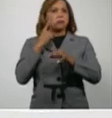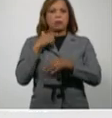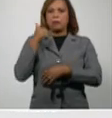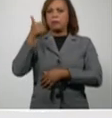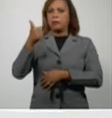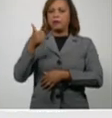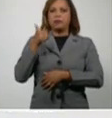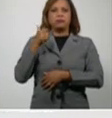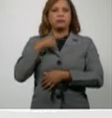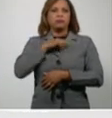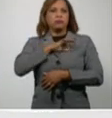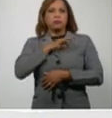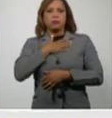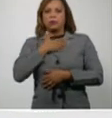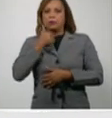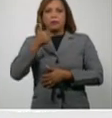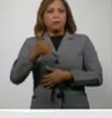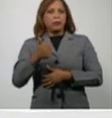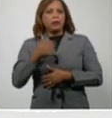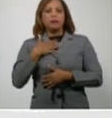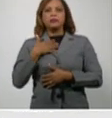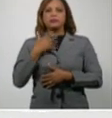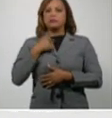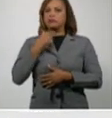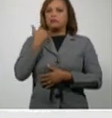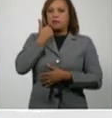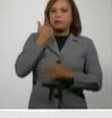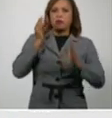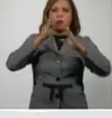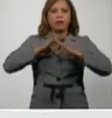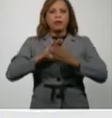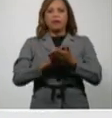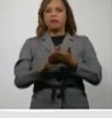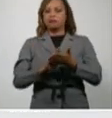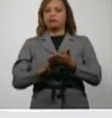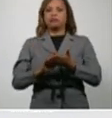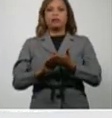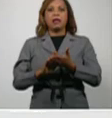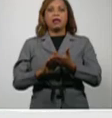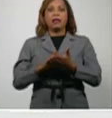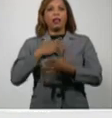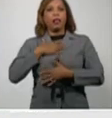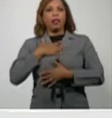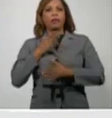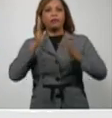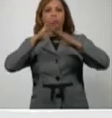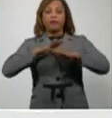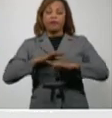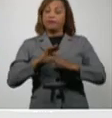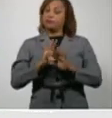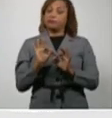Es cierto que en comparación con días anteriores, más que días, con semanas anteriores,